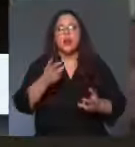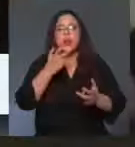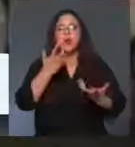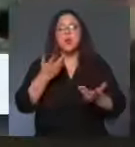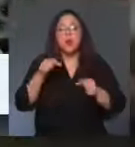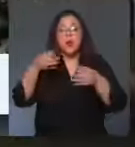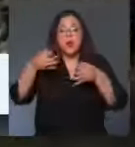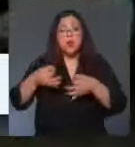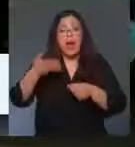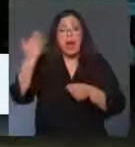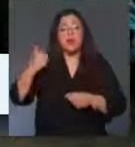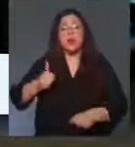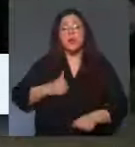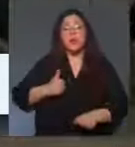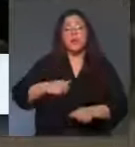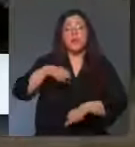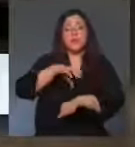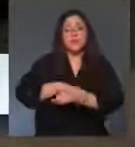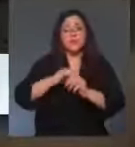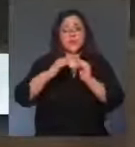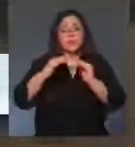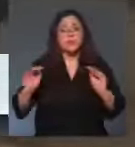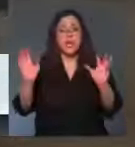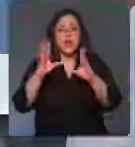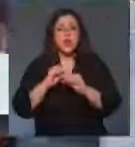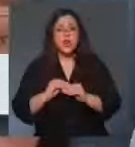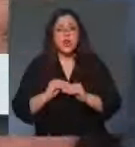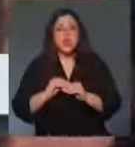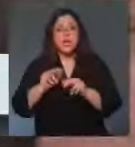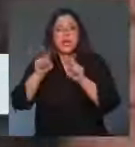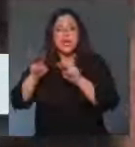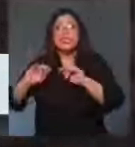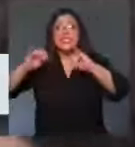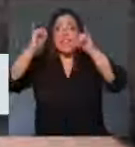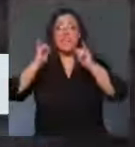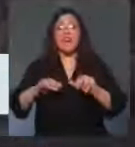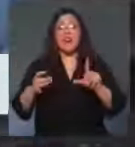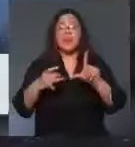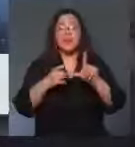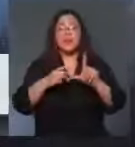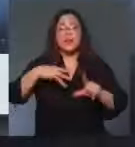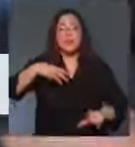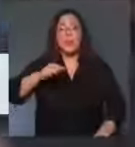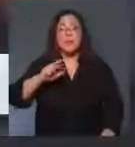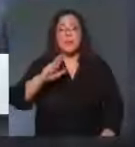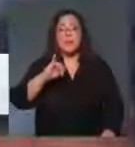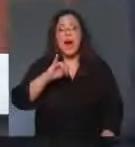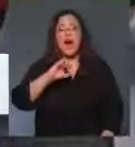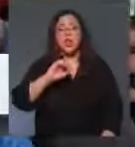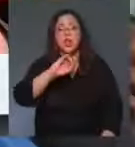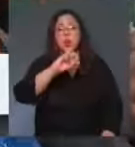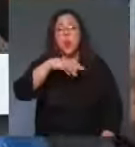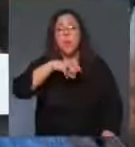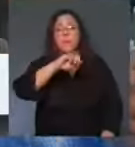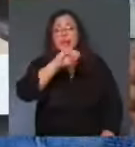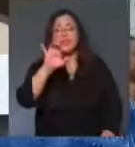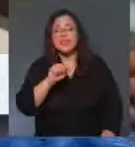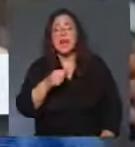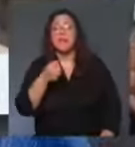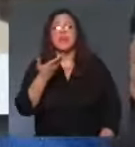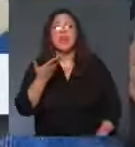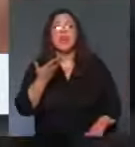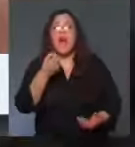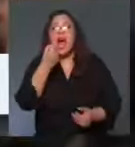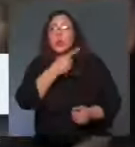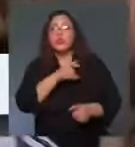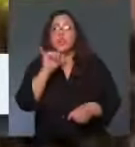Antes de cumplir con el arresto domiciliario nocturno, así celebraba en Linares Mario Mesa, acusado de fraude al fisco por el pago de